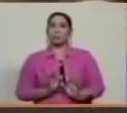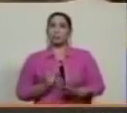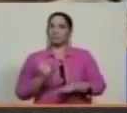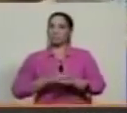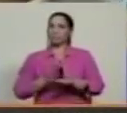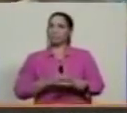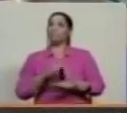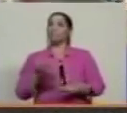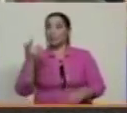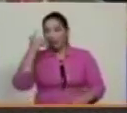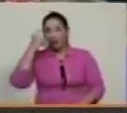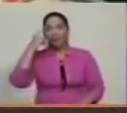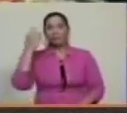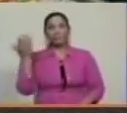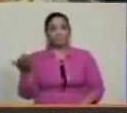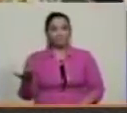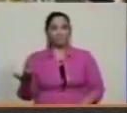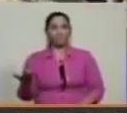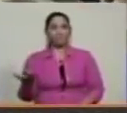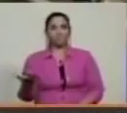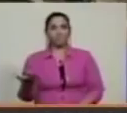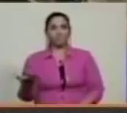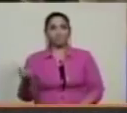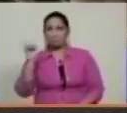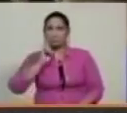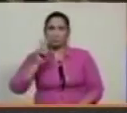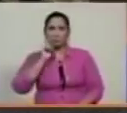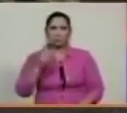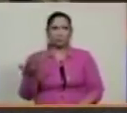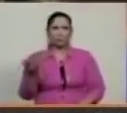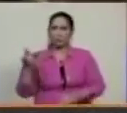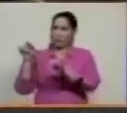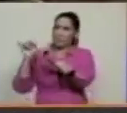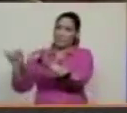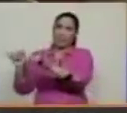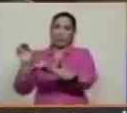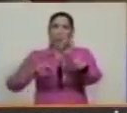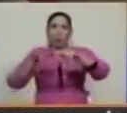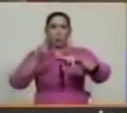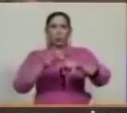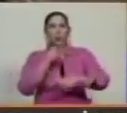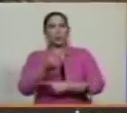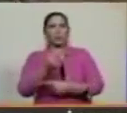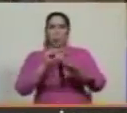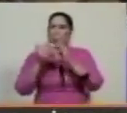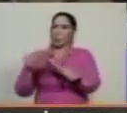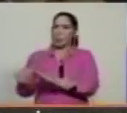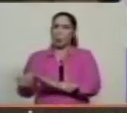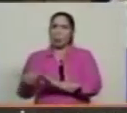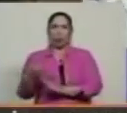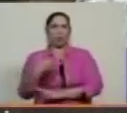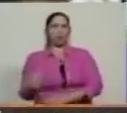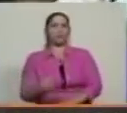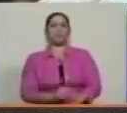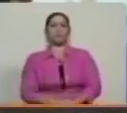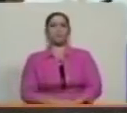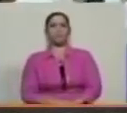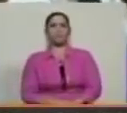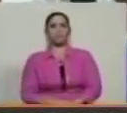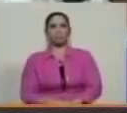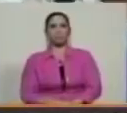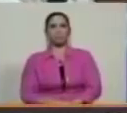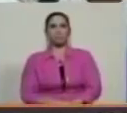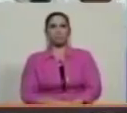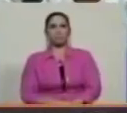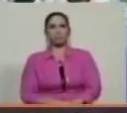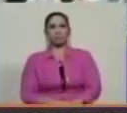sabe lo que le pasaba. Y eso no es mentira. Yo decía que ellos construyen eso porque comenzaron a decir las comunas no. Y además